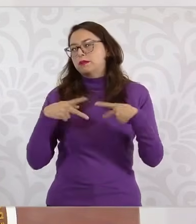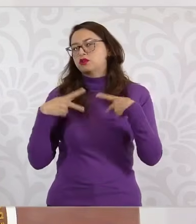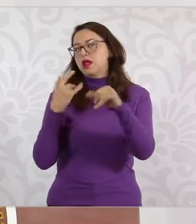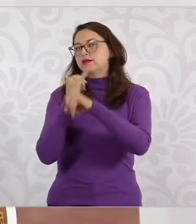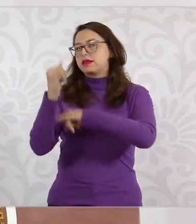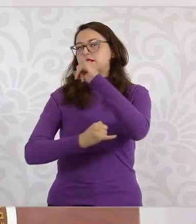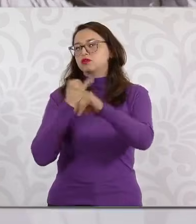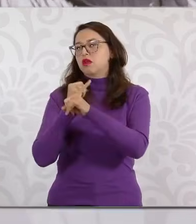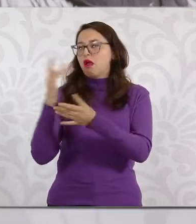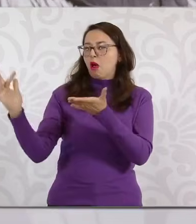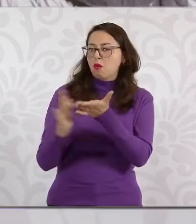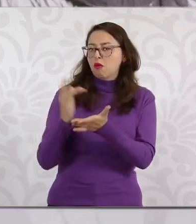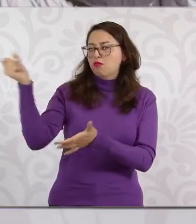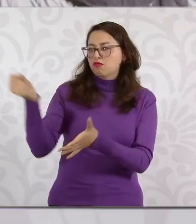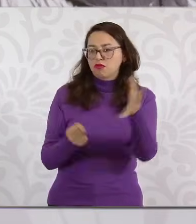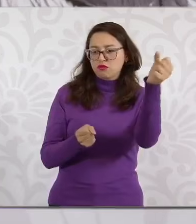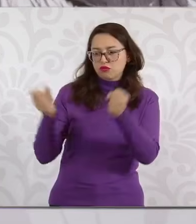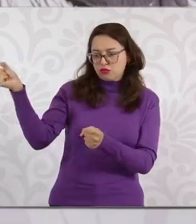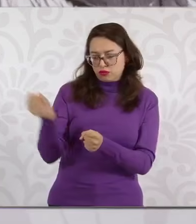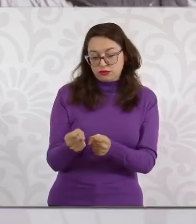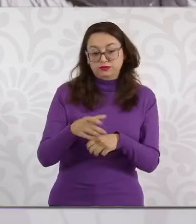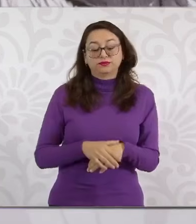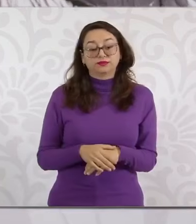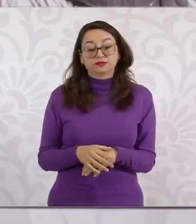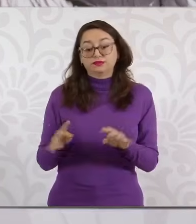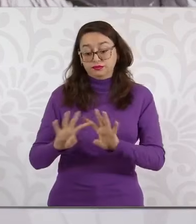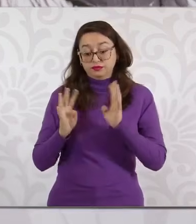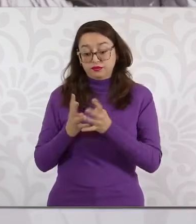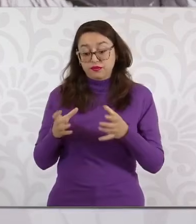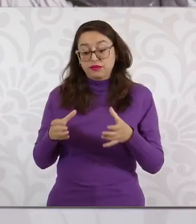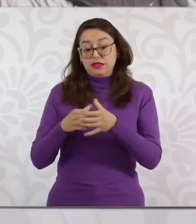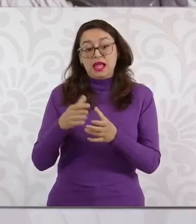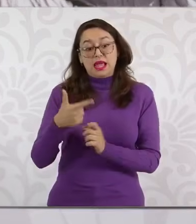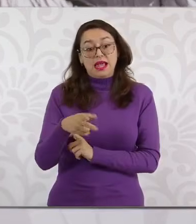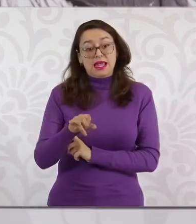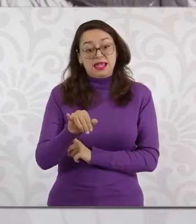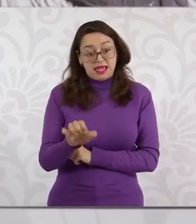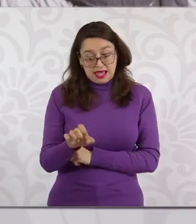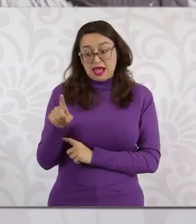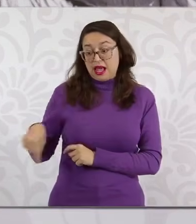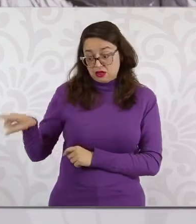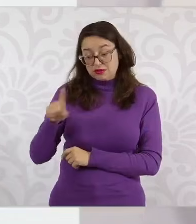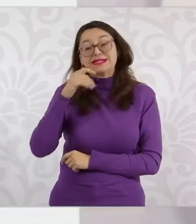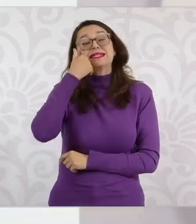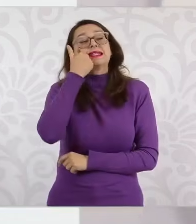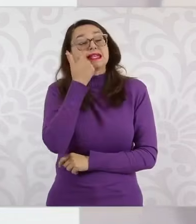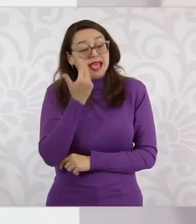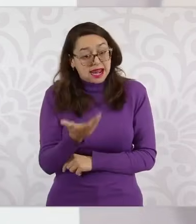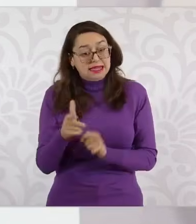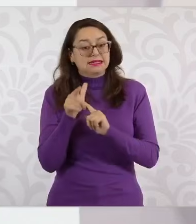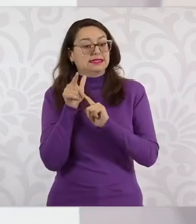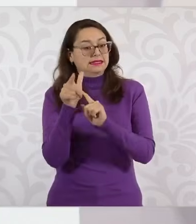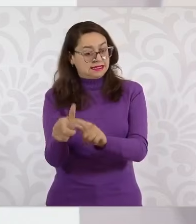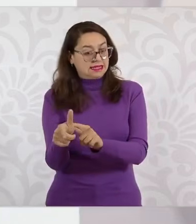internacionales. Los expertos que estuvieron en el GIEI, hay algunos padres de familia que siguen pidiendo que estén. Ellos, como